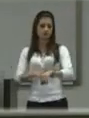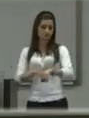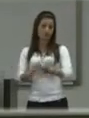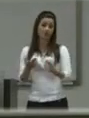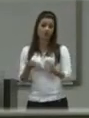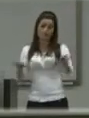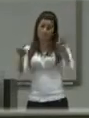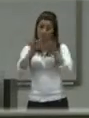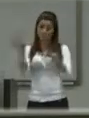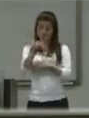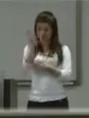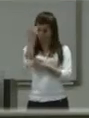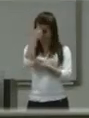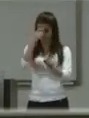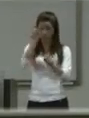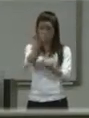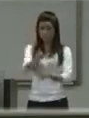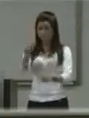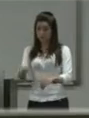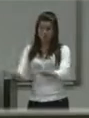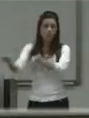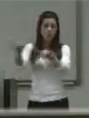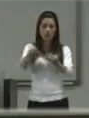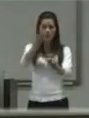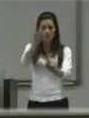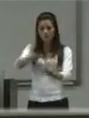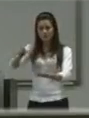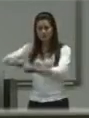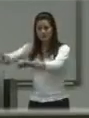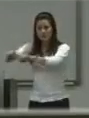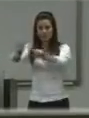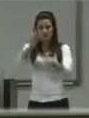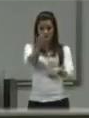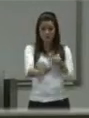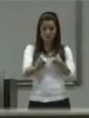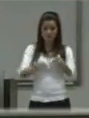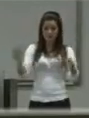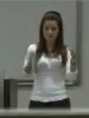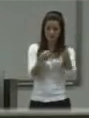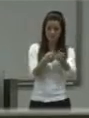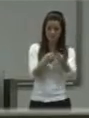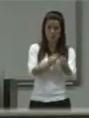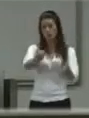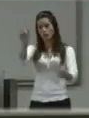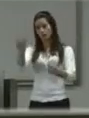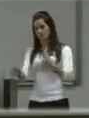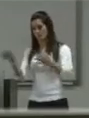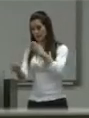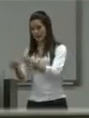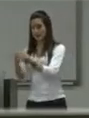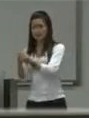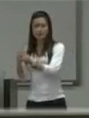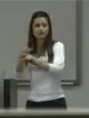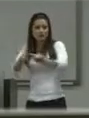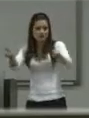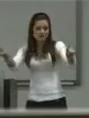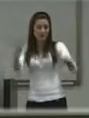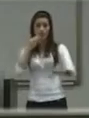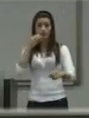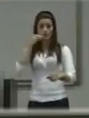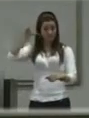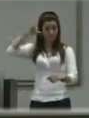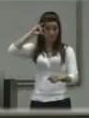particular debemos determinar Cuáles son los apoyos que requiere la persona entonces además digamos un dictamen psiquiátrico lo que hace es decir